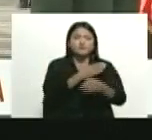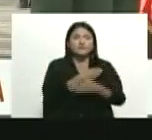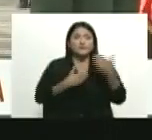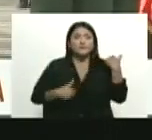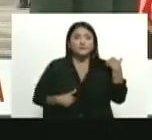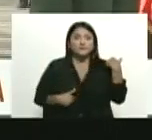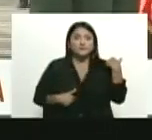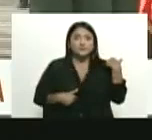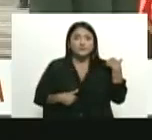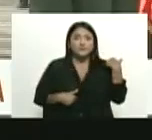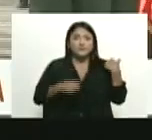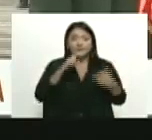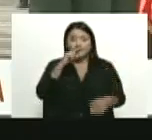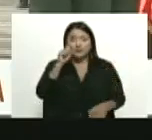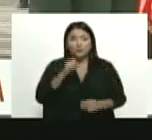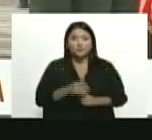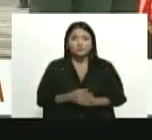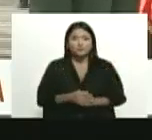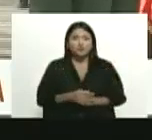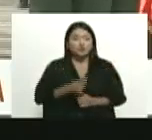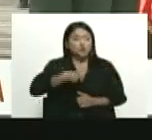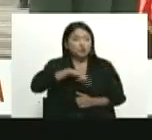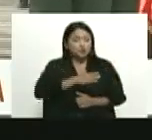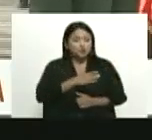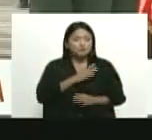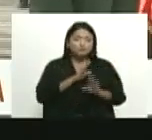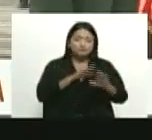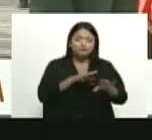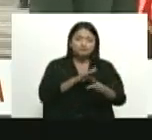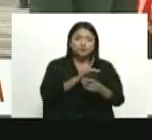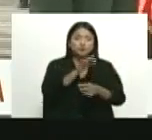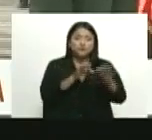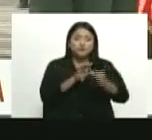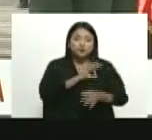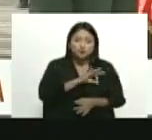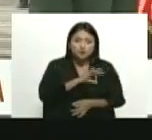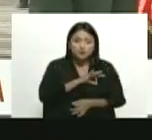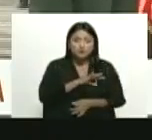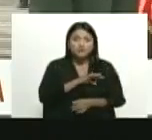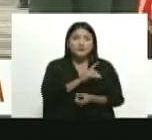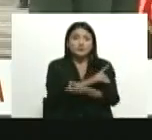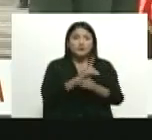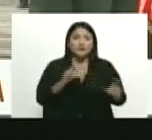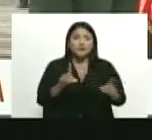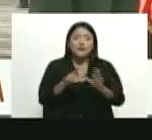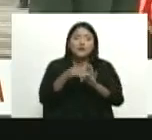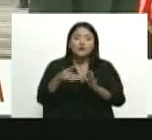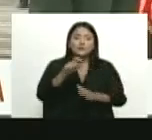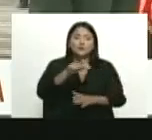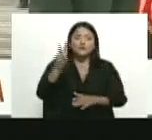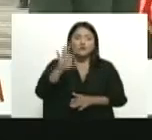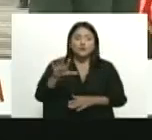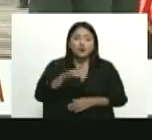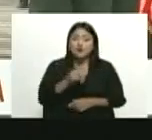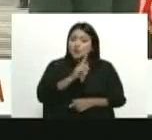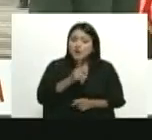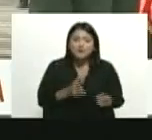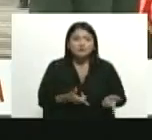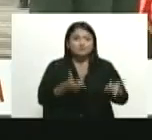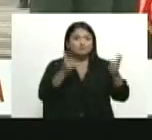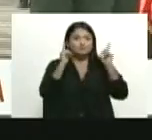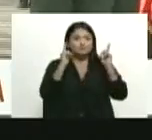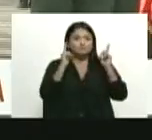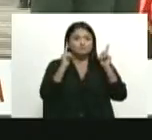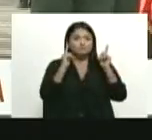constitucional. Estamos dispuestos a defender la democracia, la justicia social y los derechos de nuestro pueblo. No permitiremos que intereses